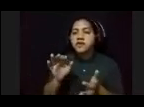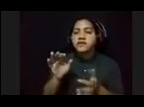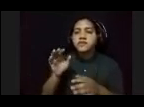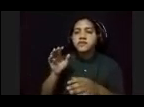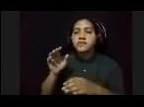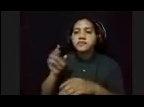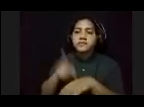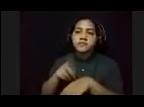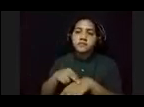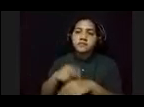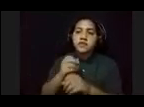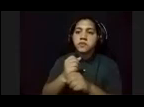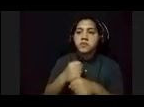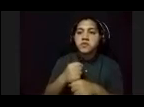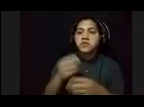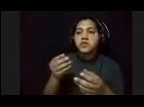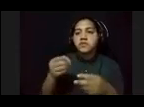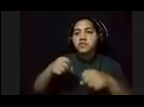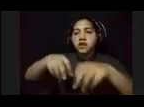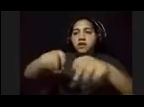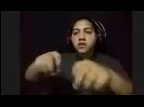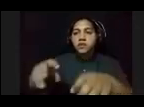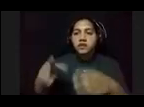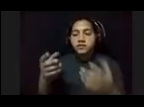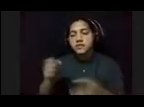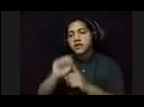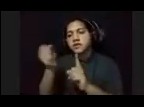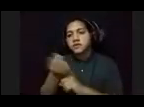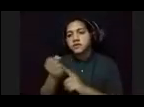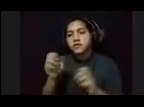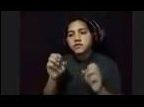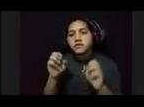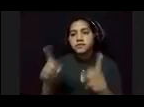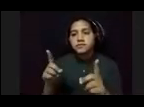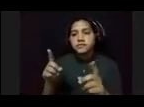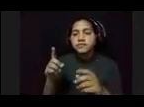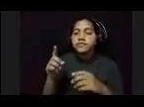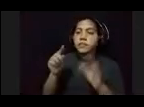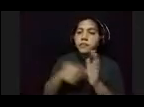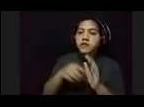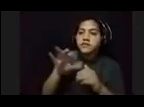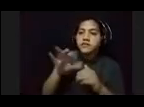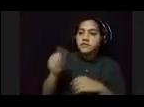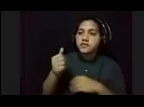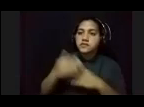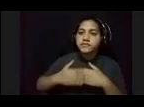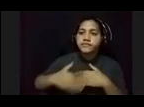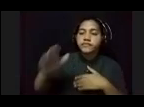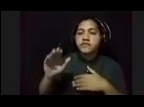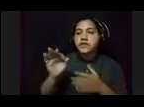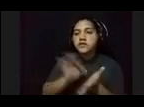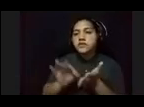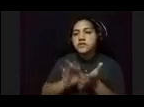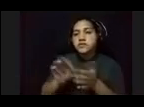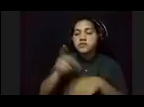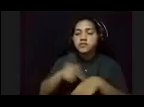agrícola y las condiciones de la educación. A partir de 1910, los censos de Puerto Rico